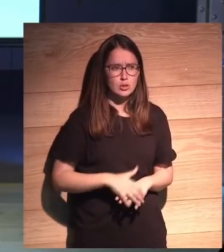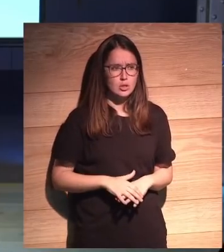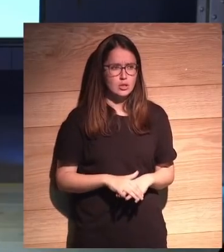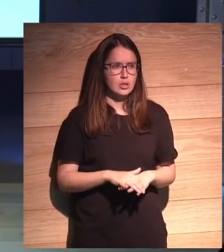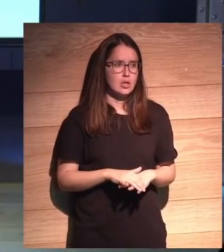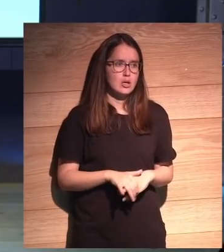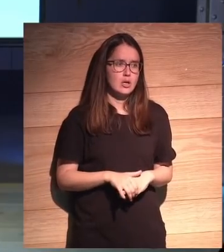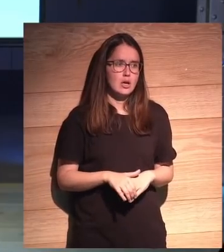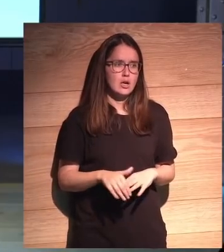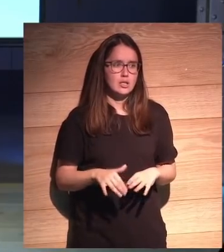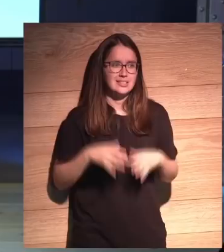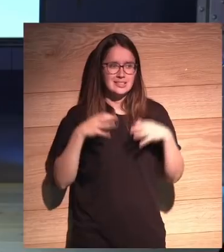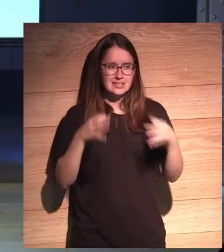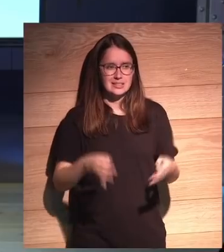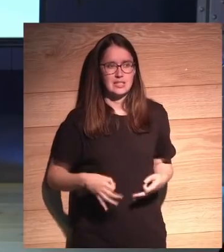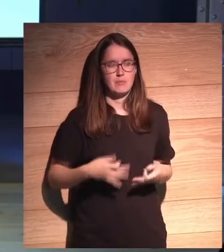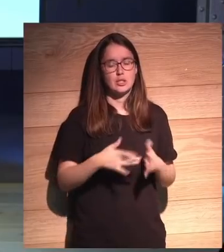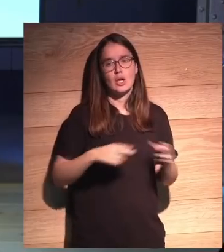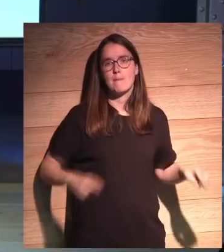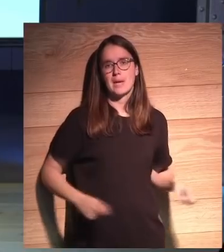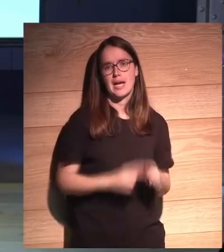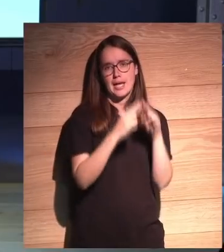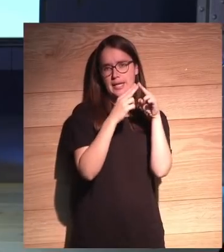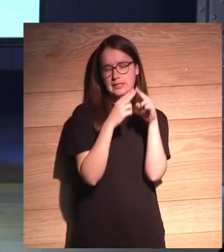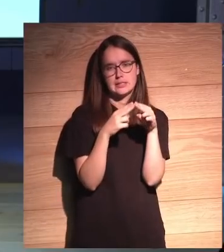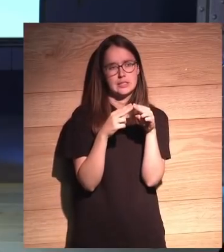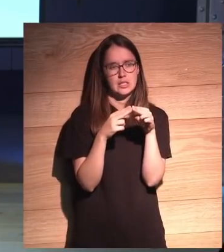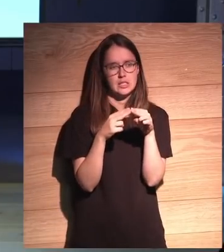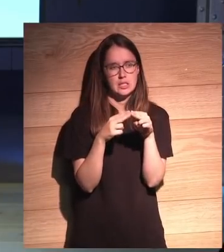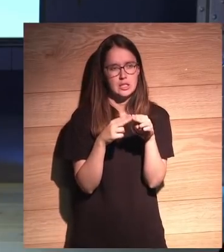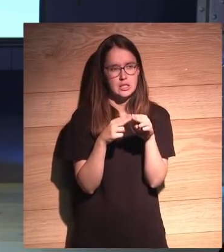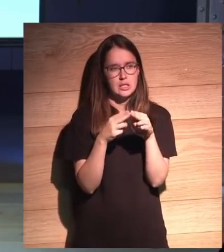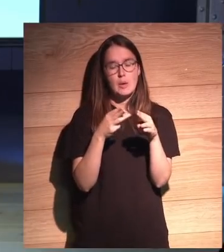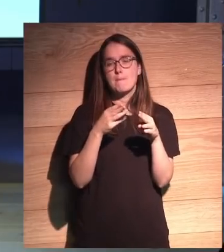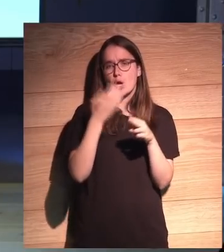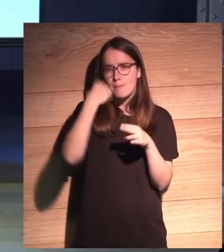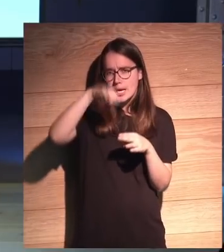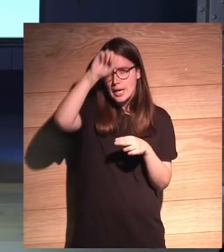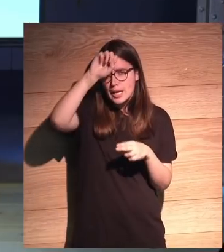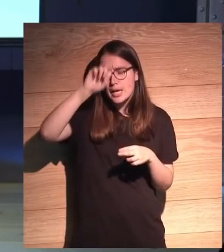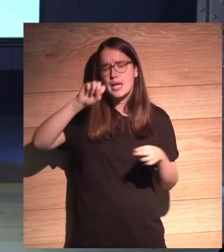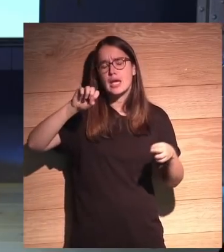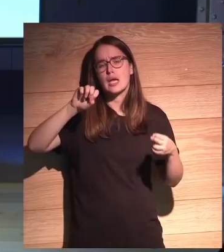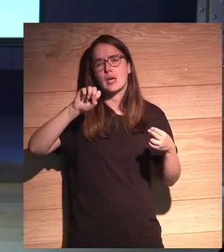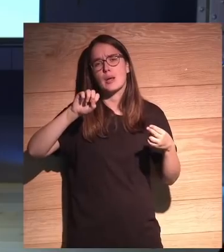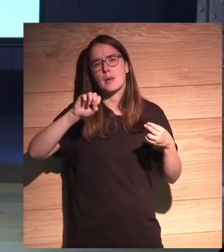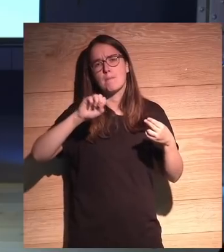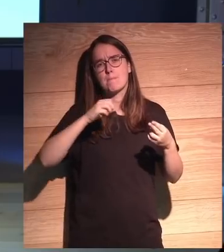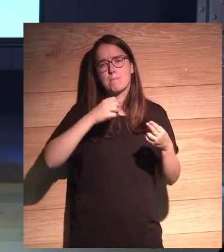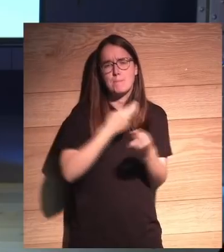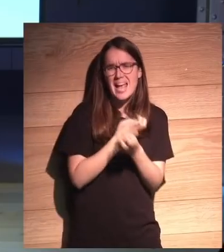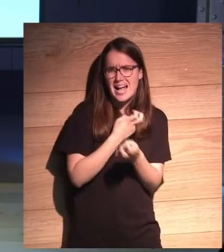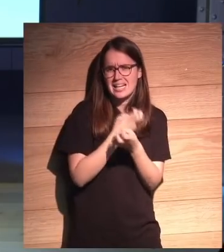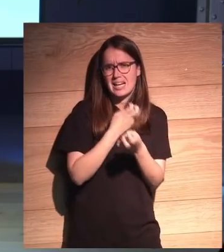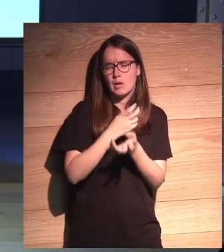previo paso, porque siempre pasaban por París, por Potsdam, por Berlín, por Viena. Muchas veces